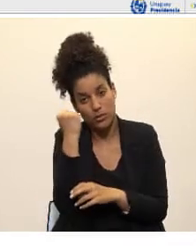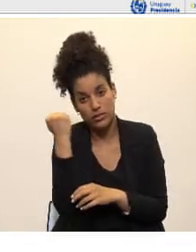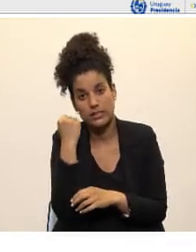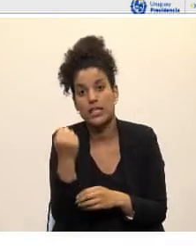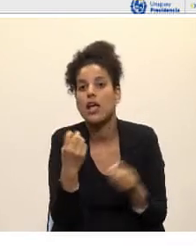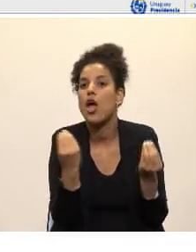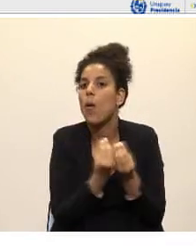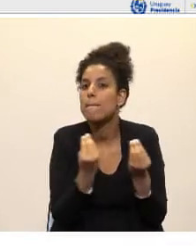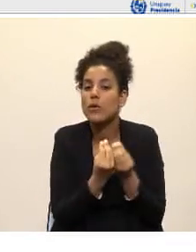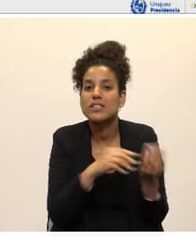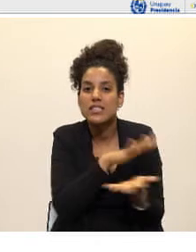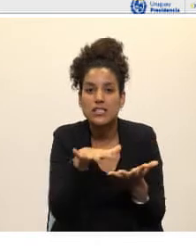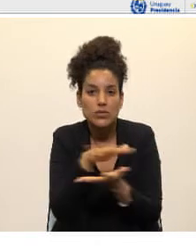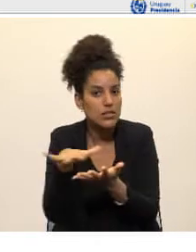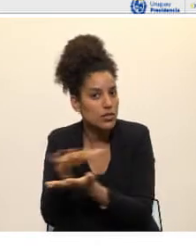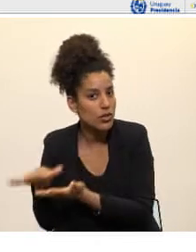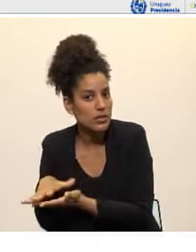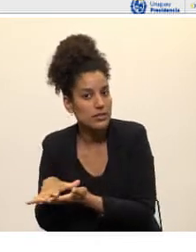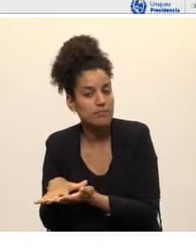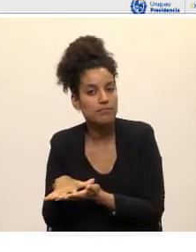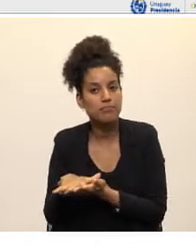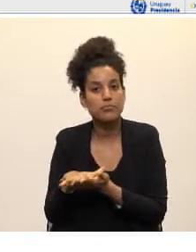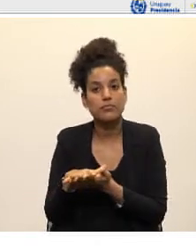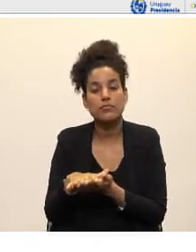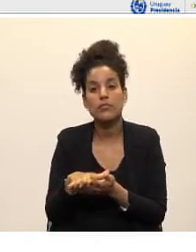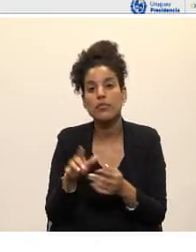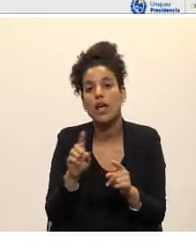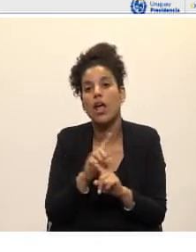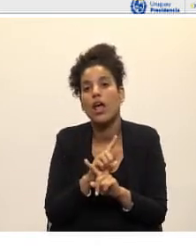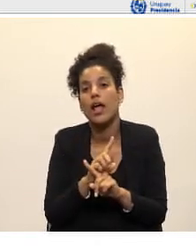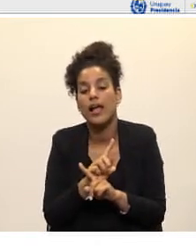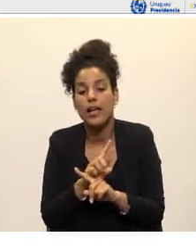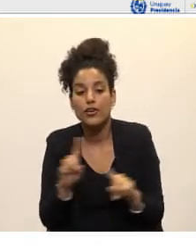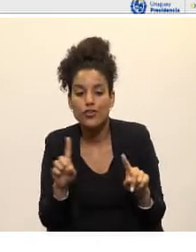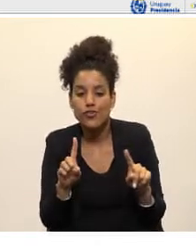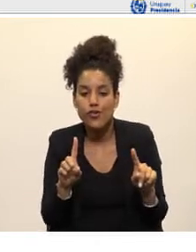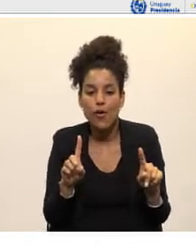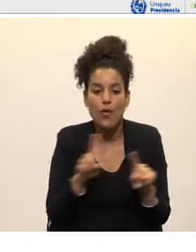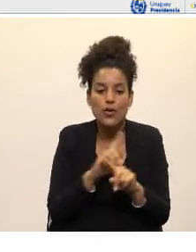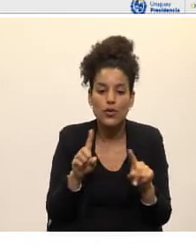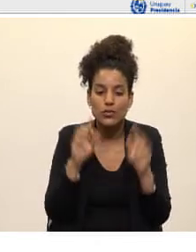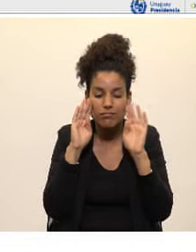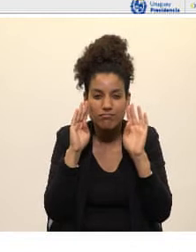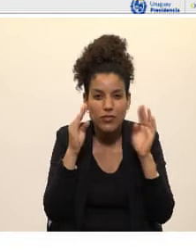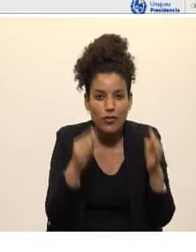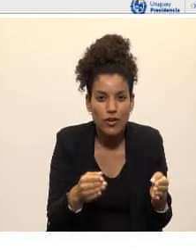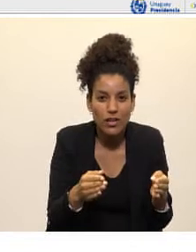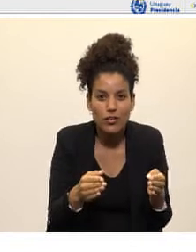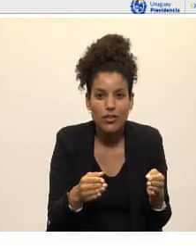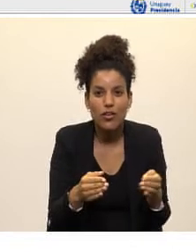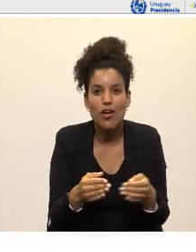muchos casos no estaban direccionados hacia lo que es el aprendizaje y la enseñanza de las